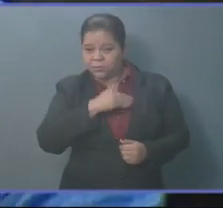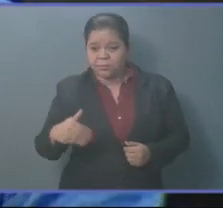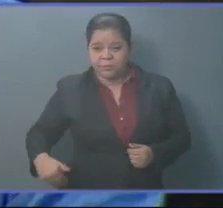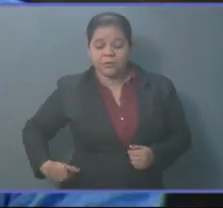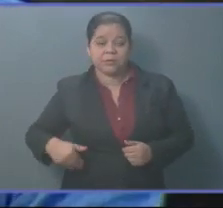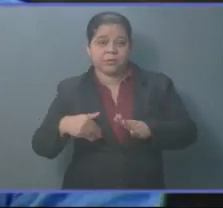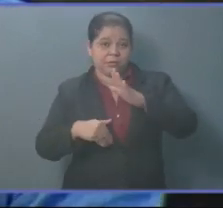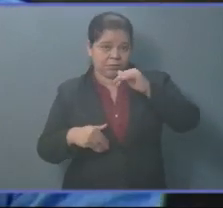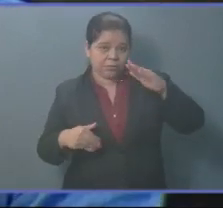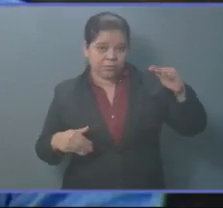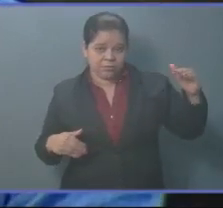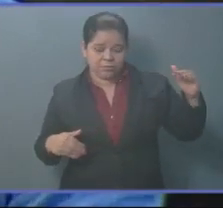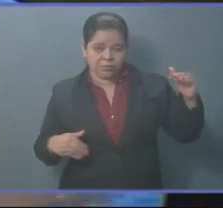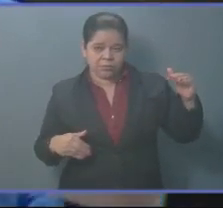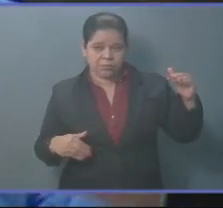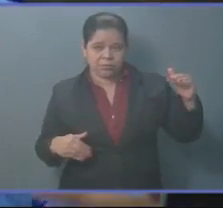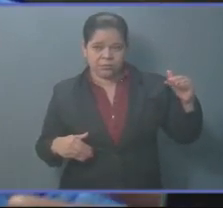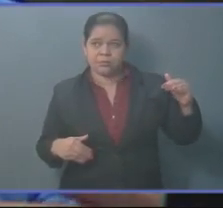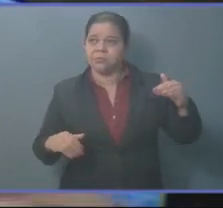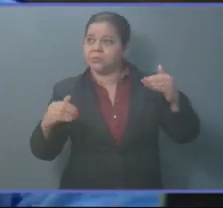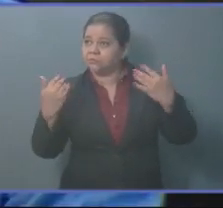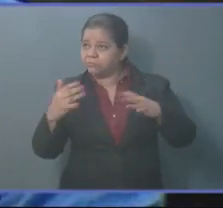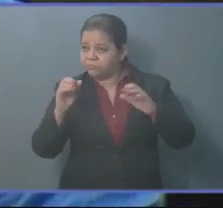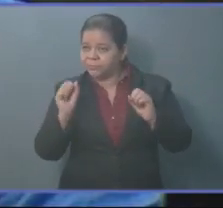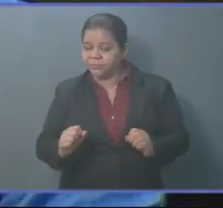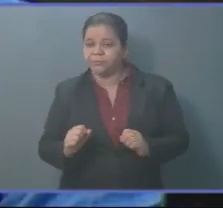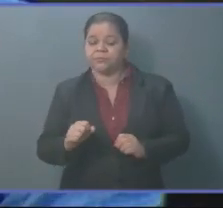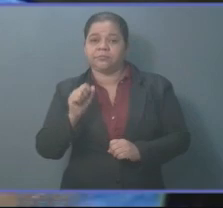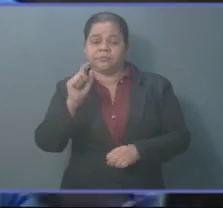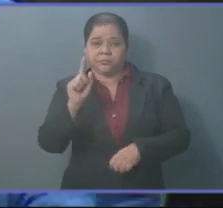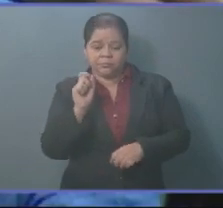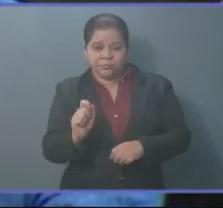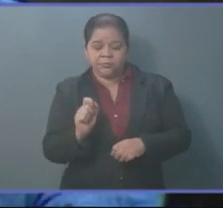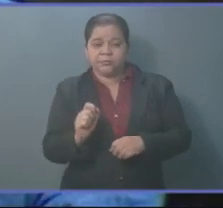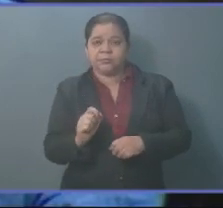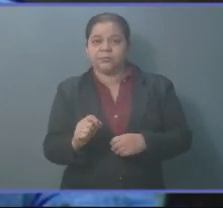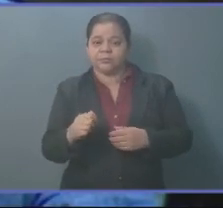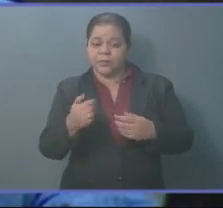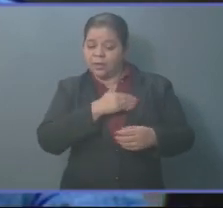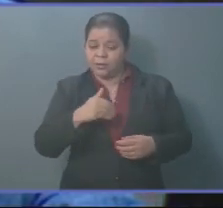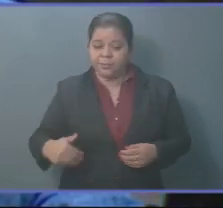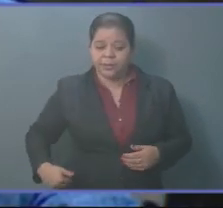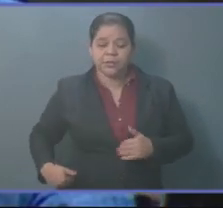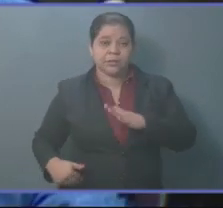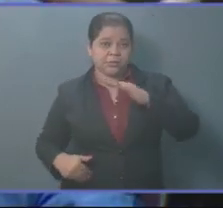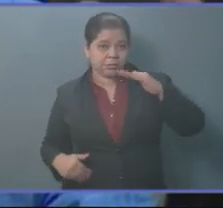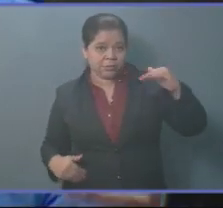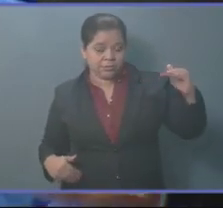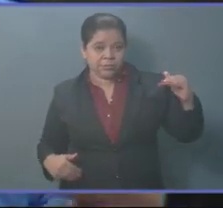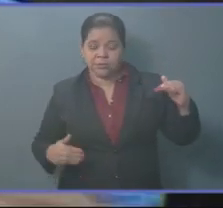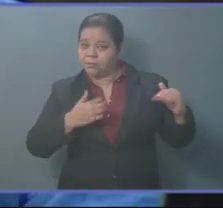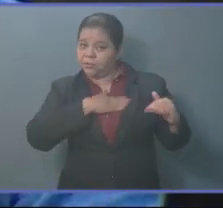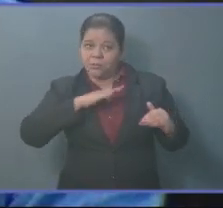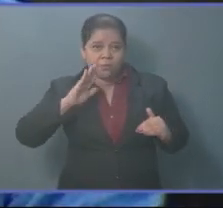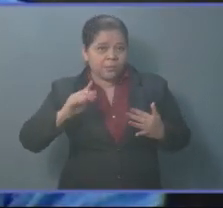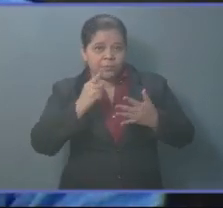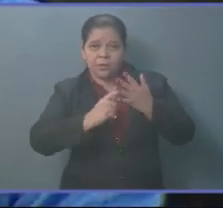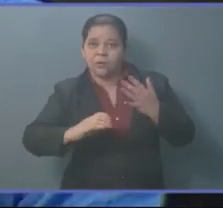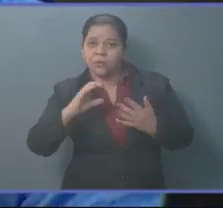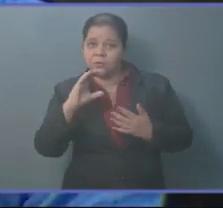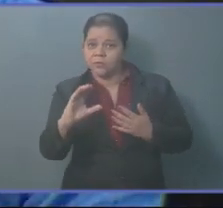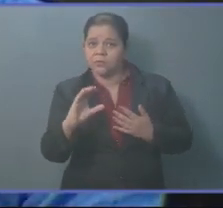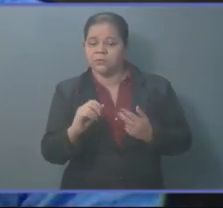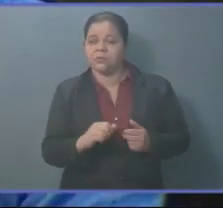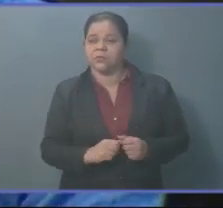República sea arbitrario en algunos momentos, que el presidente de la República incumpla la Constitución en algunos